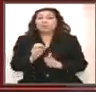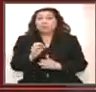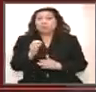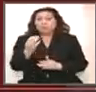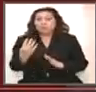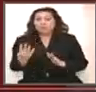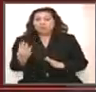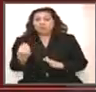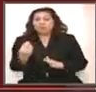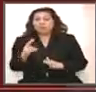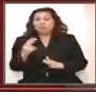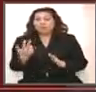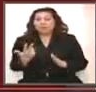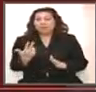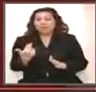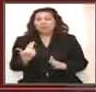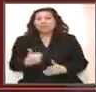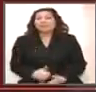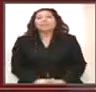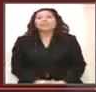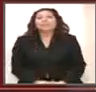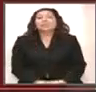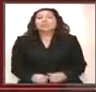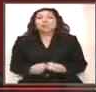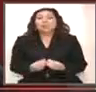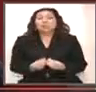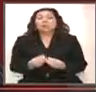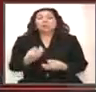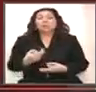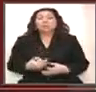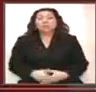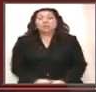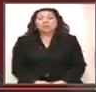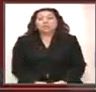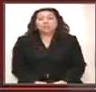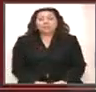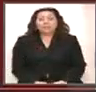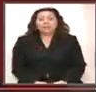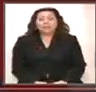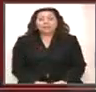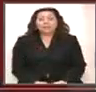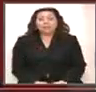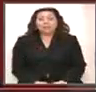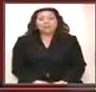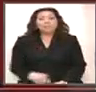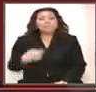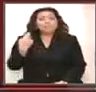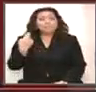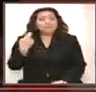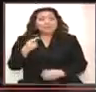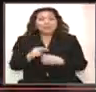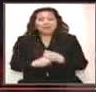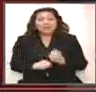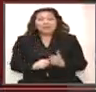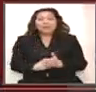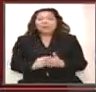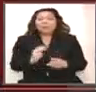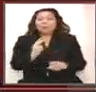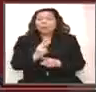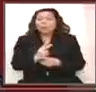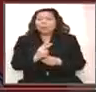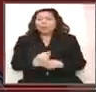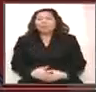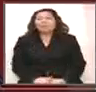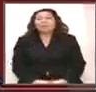número 014-2013 del sector Justicia. La Política Nacional de